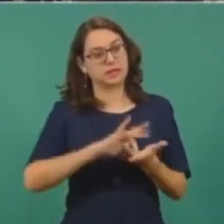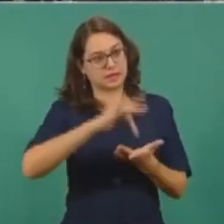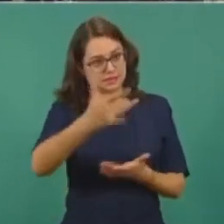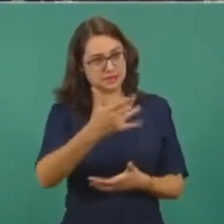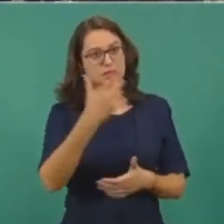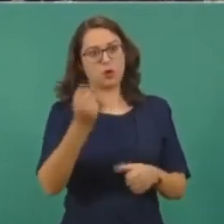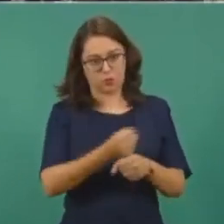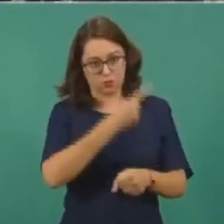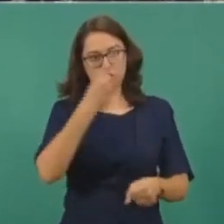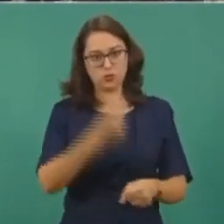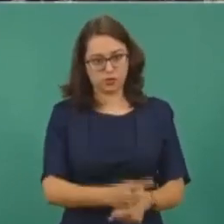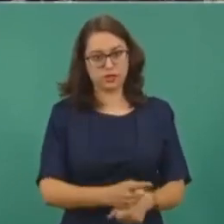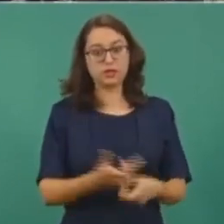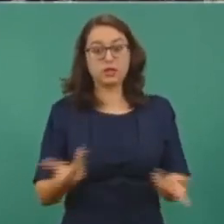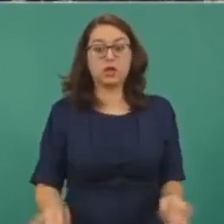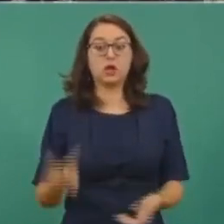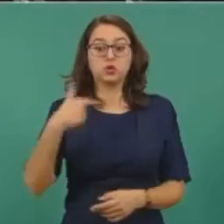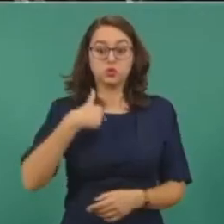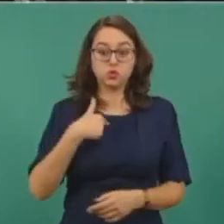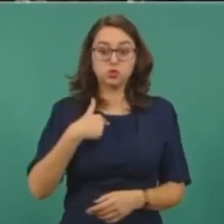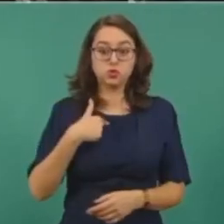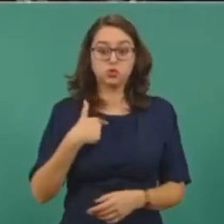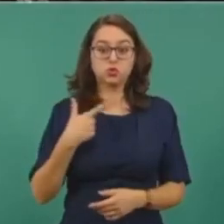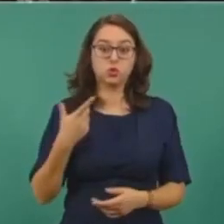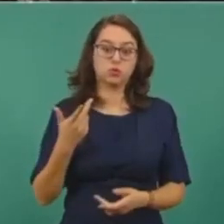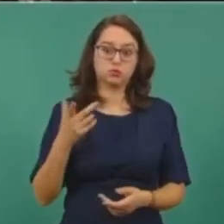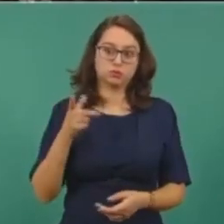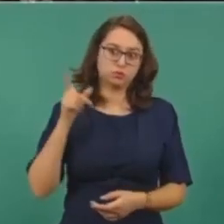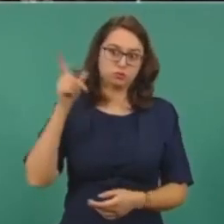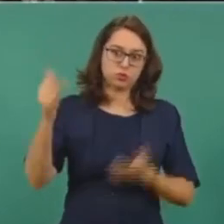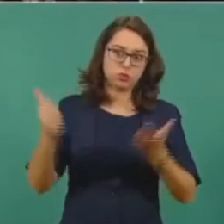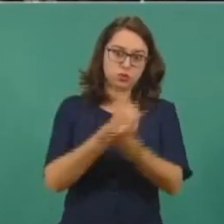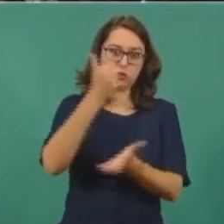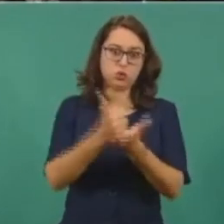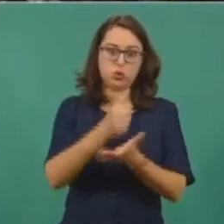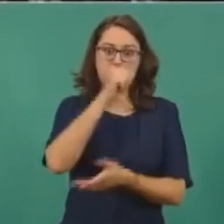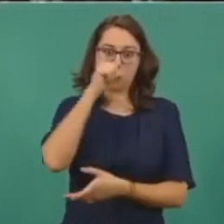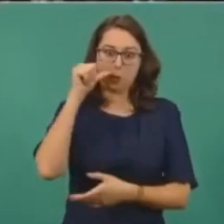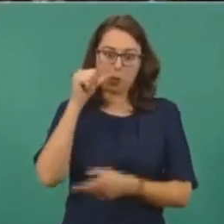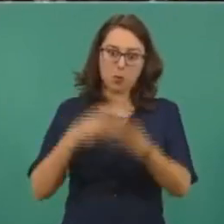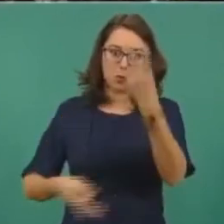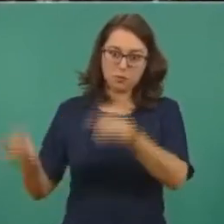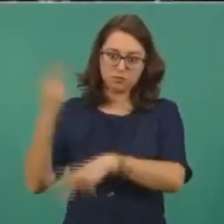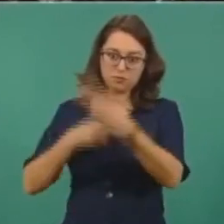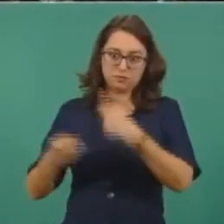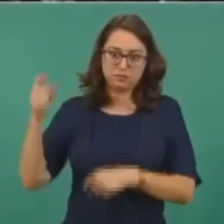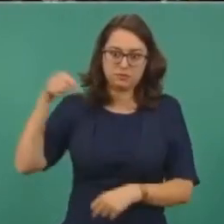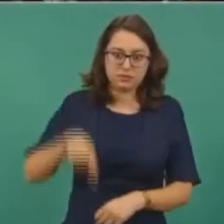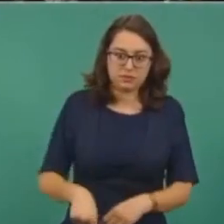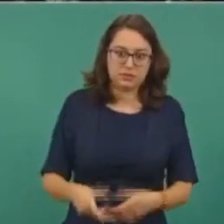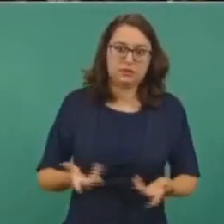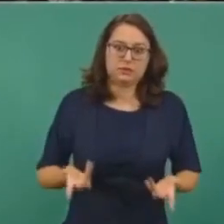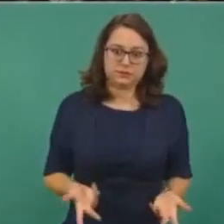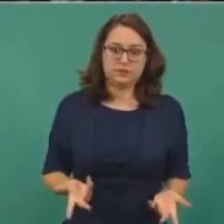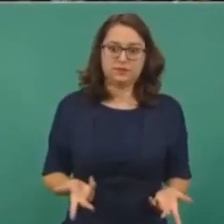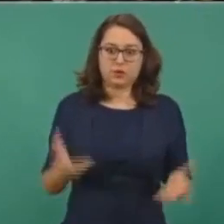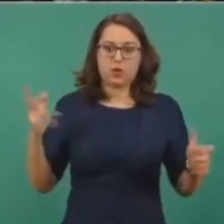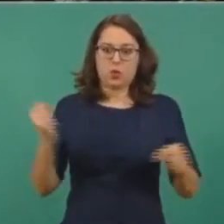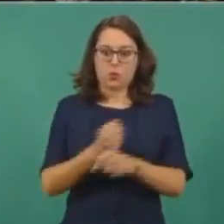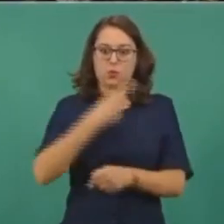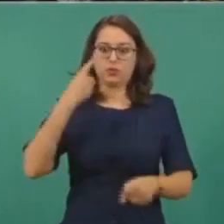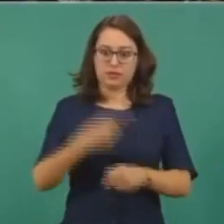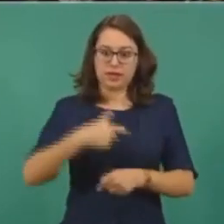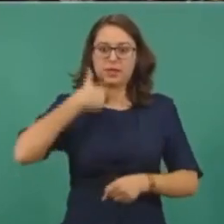verdad, pues vengo desde Ciudad Juárez y le agradezco esta oportunidad y no quería perderme esta